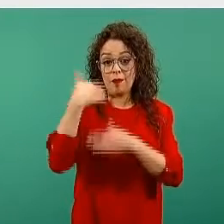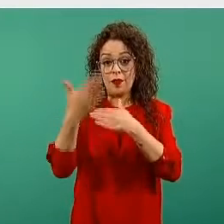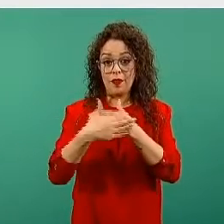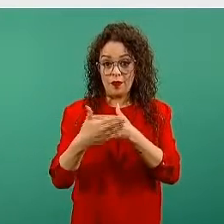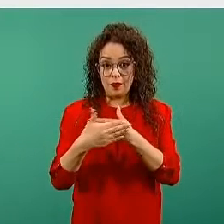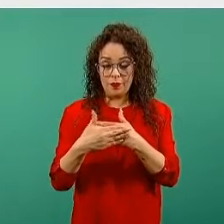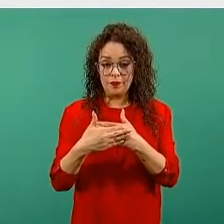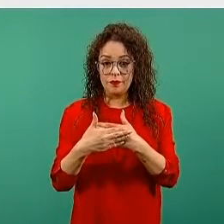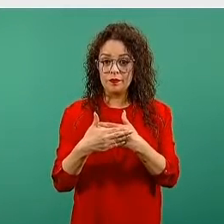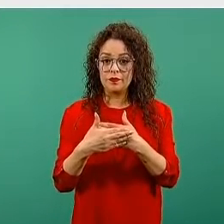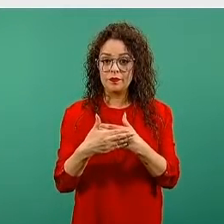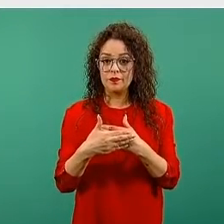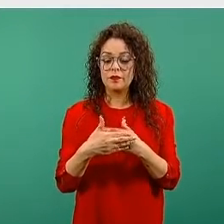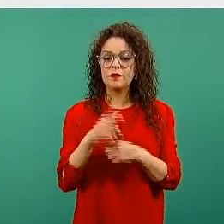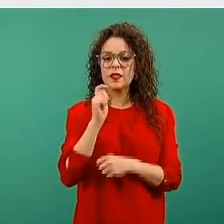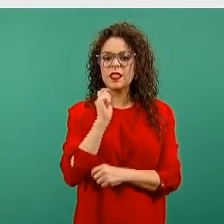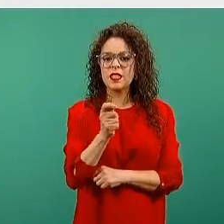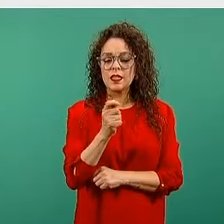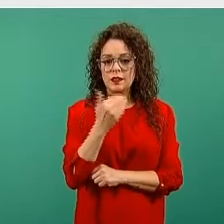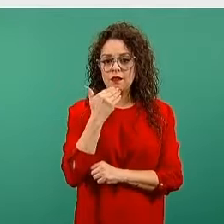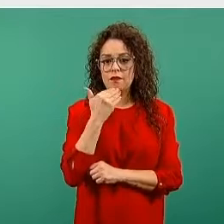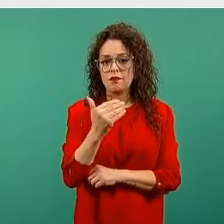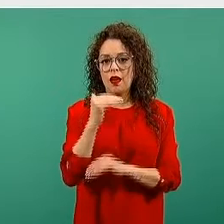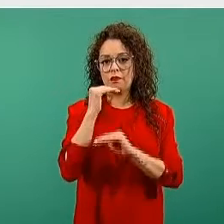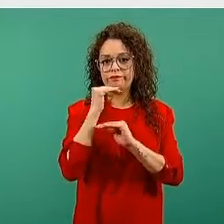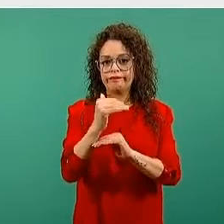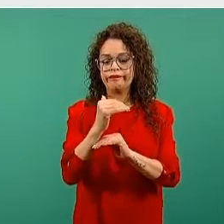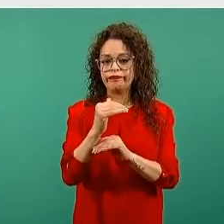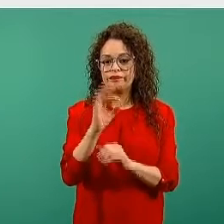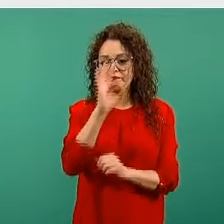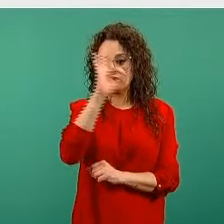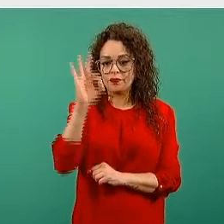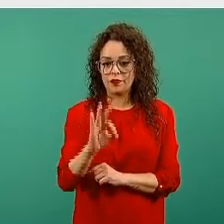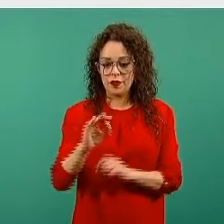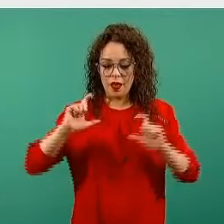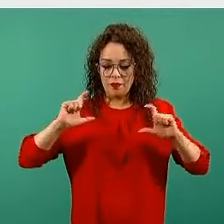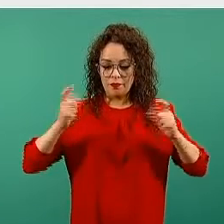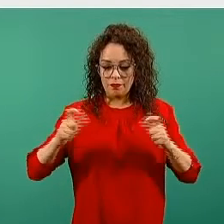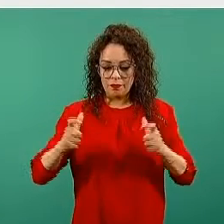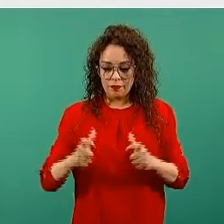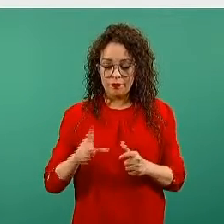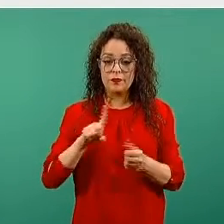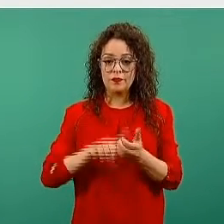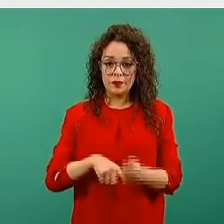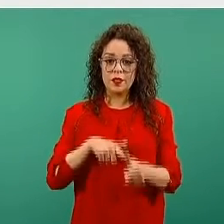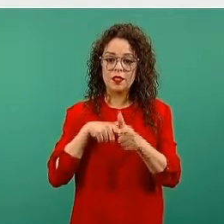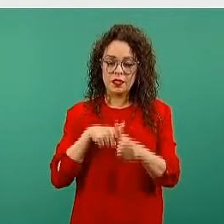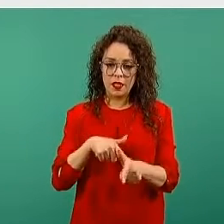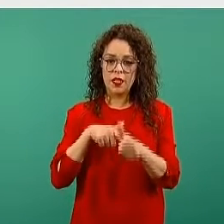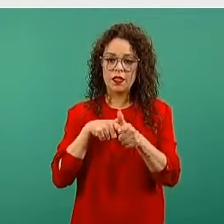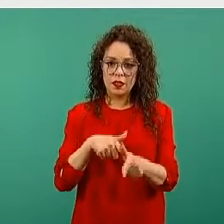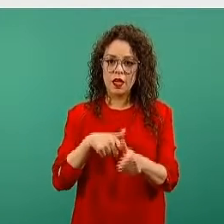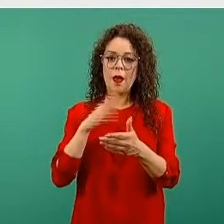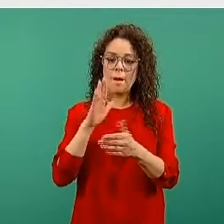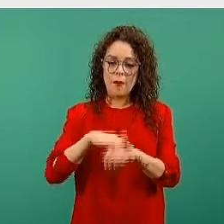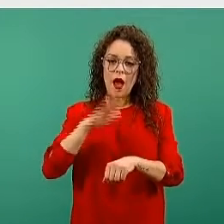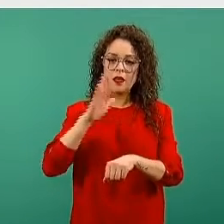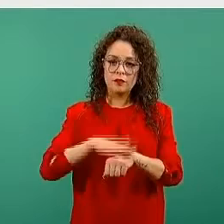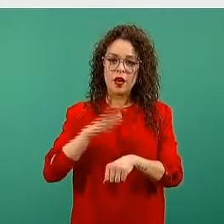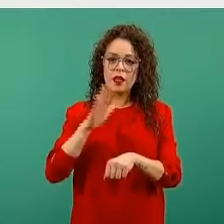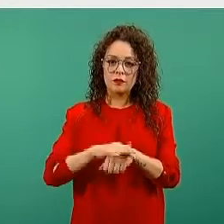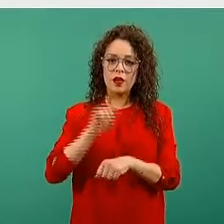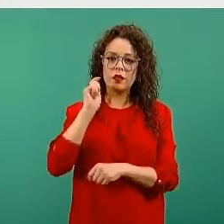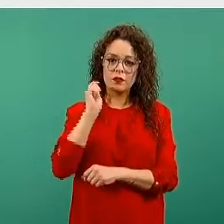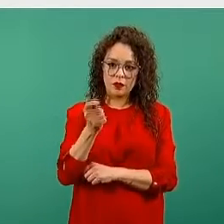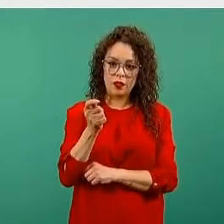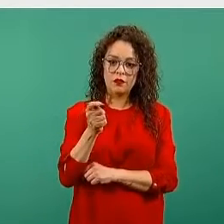solo con un buen margen de disminución, sino con todavía la continuidad de la tendencia descendente, pues es buena,